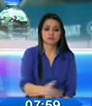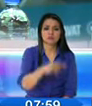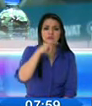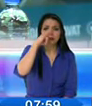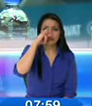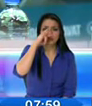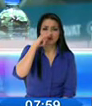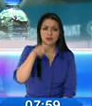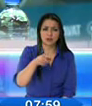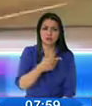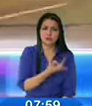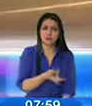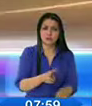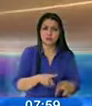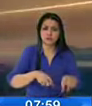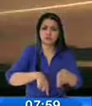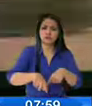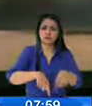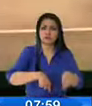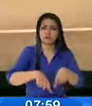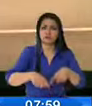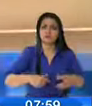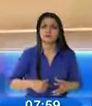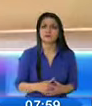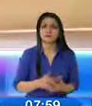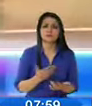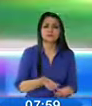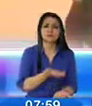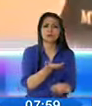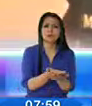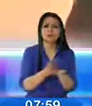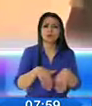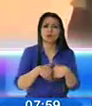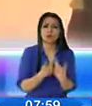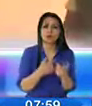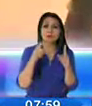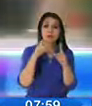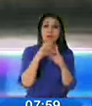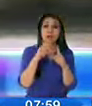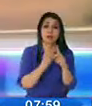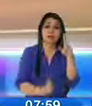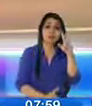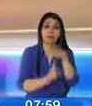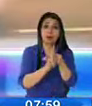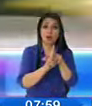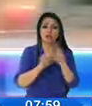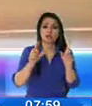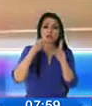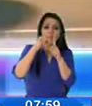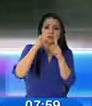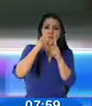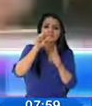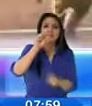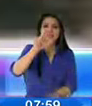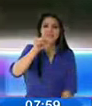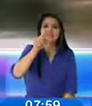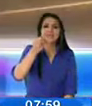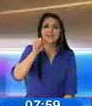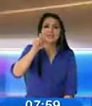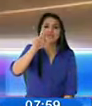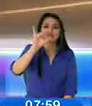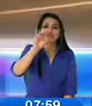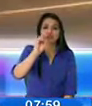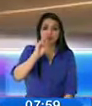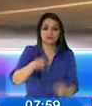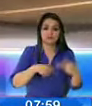como usuarios de las vías. Entre las propuestas que han hecho están reemplazar la palabra accidente por siniestro en la ley vigente, también